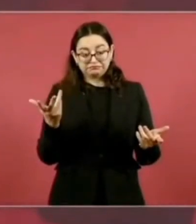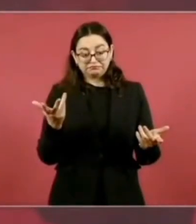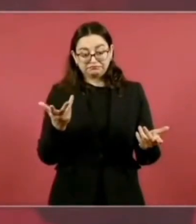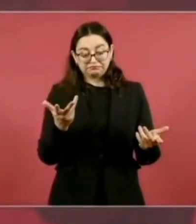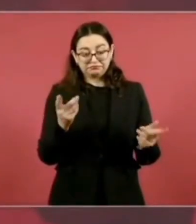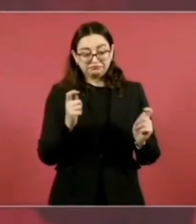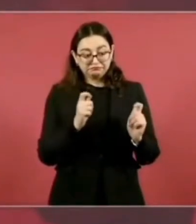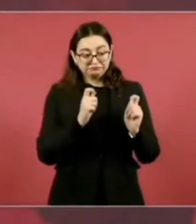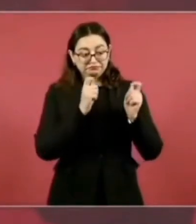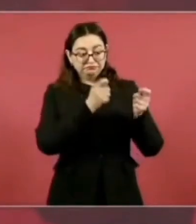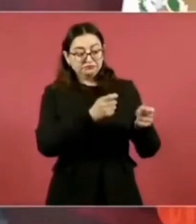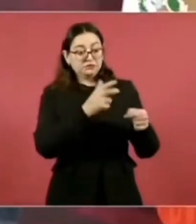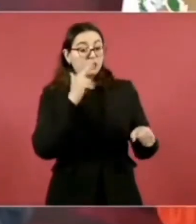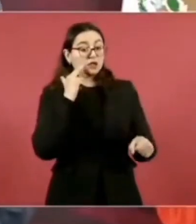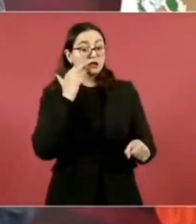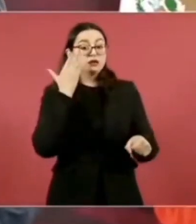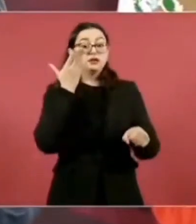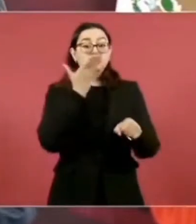encargado de